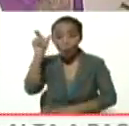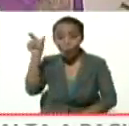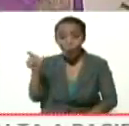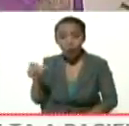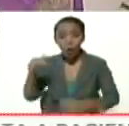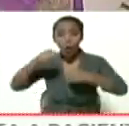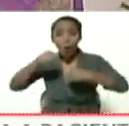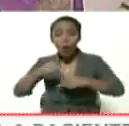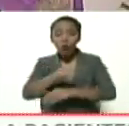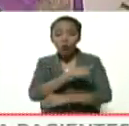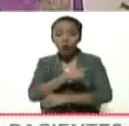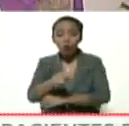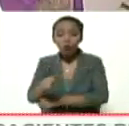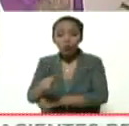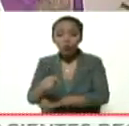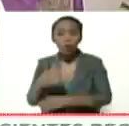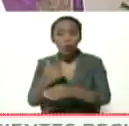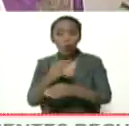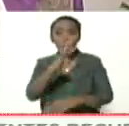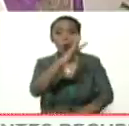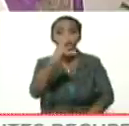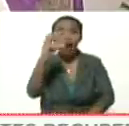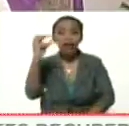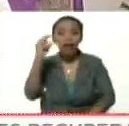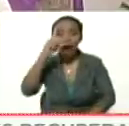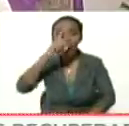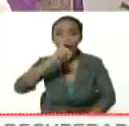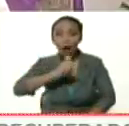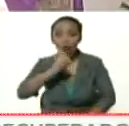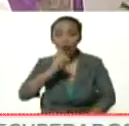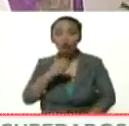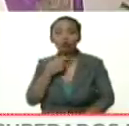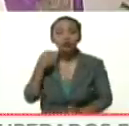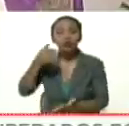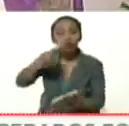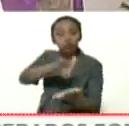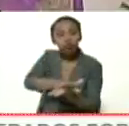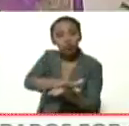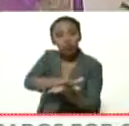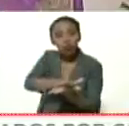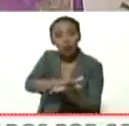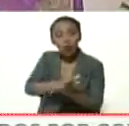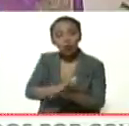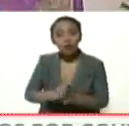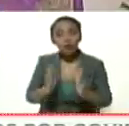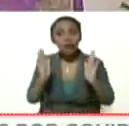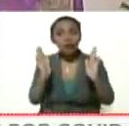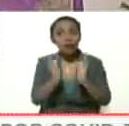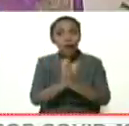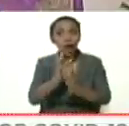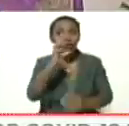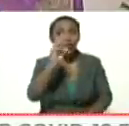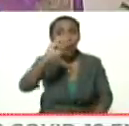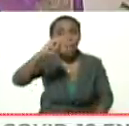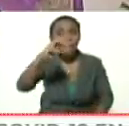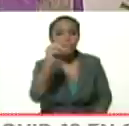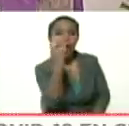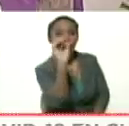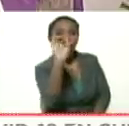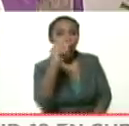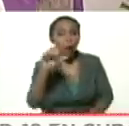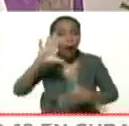está cumpliendo 40 años de su martirio. San Romero de América, como lo llamara